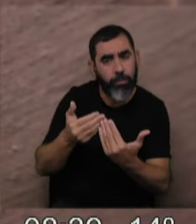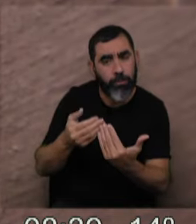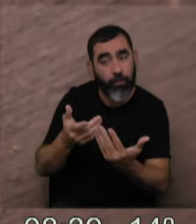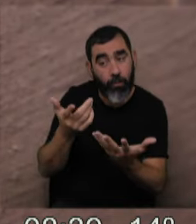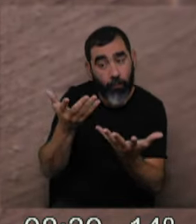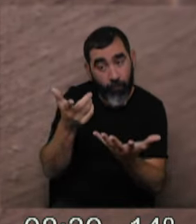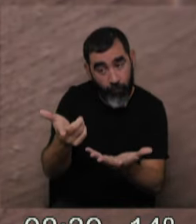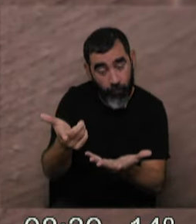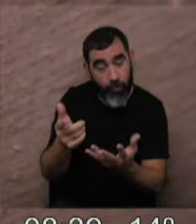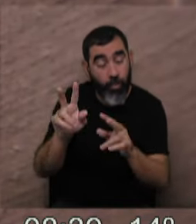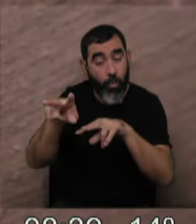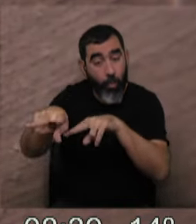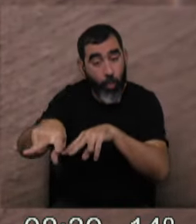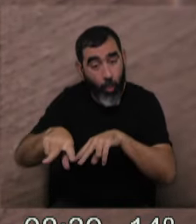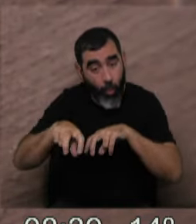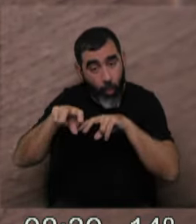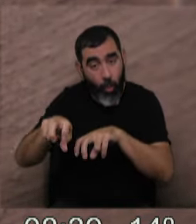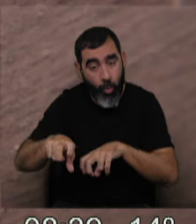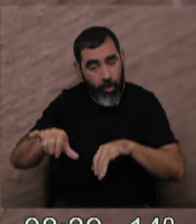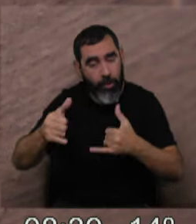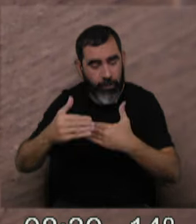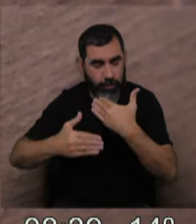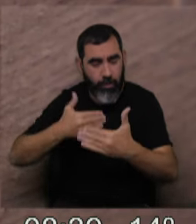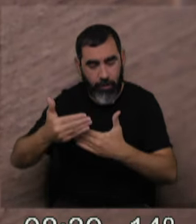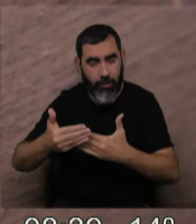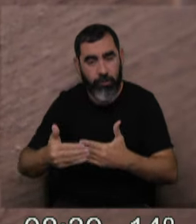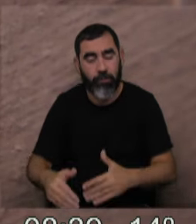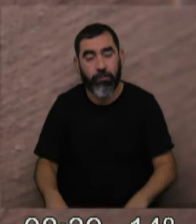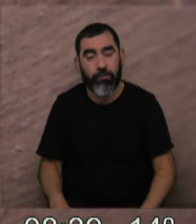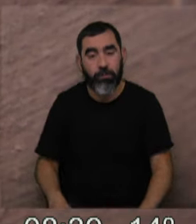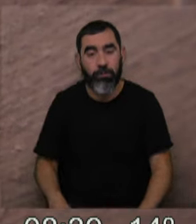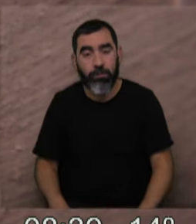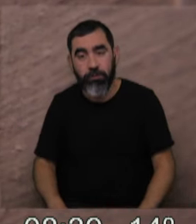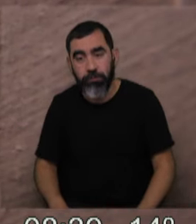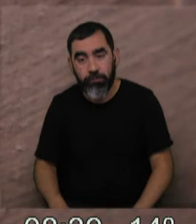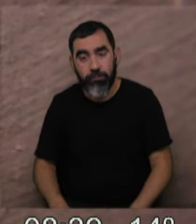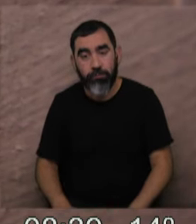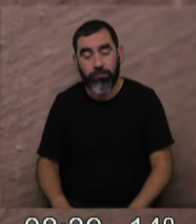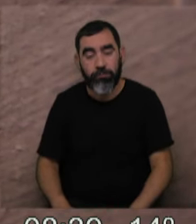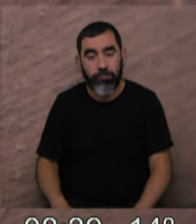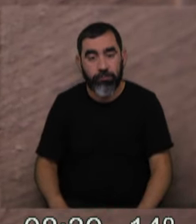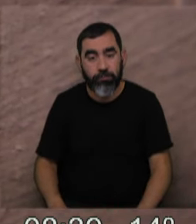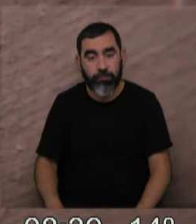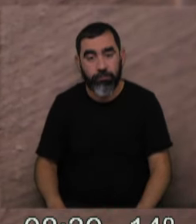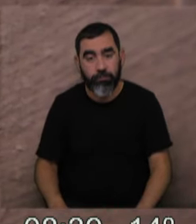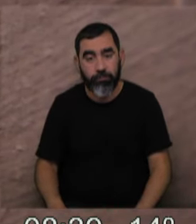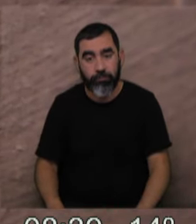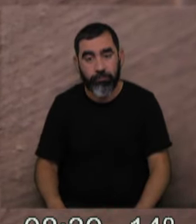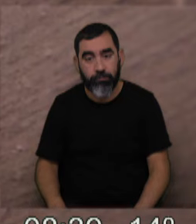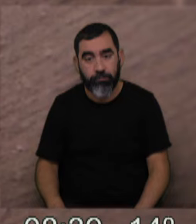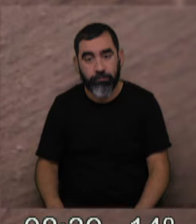vos que estás en el tema de la huerta con la gente, que ya estábamos, ¿no? Teníamos en ese momento un grupito interesante. Y